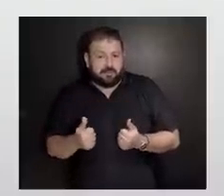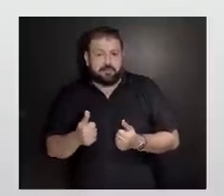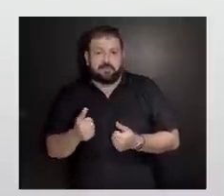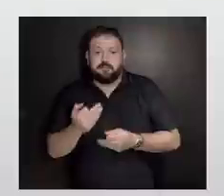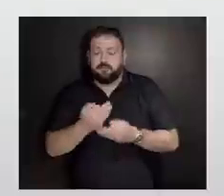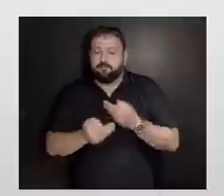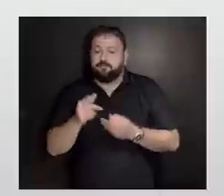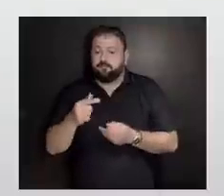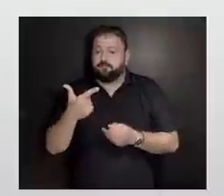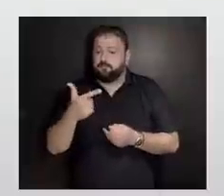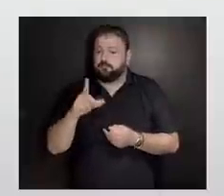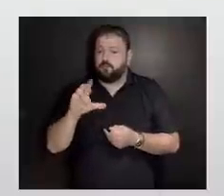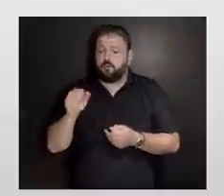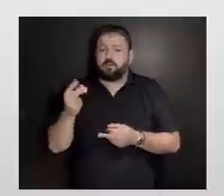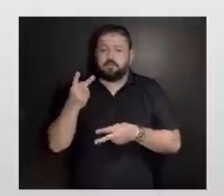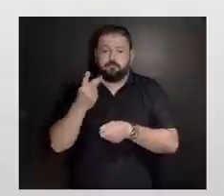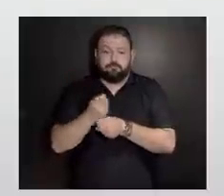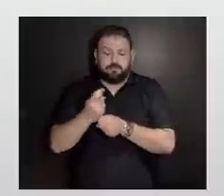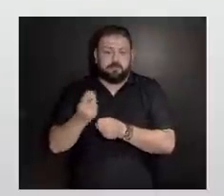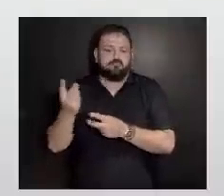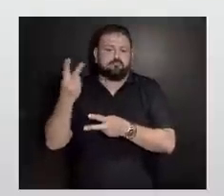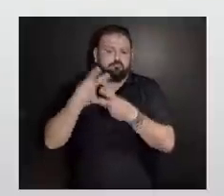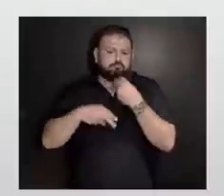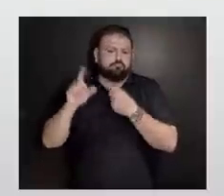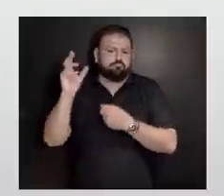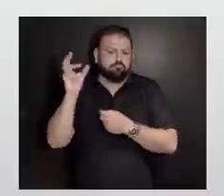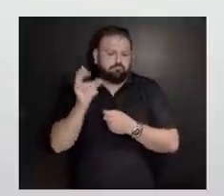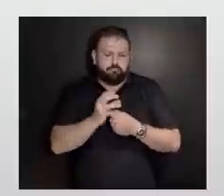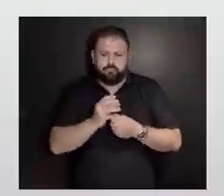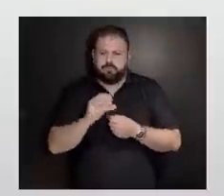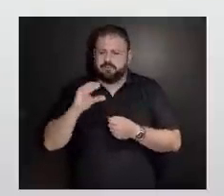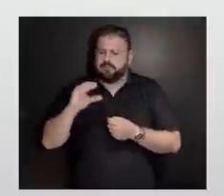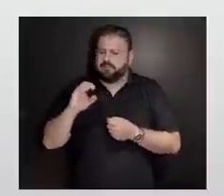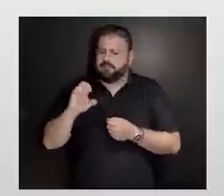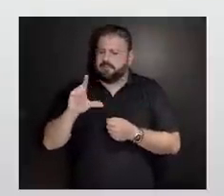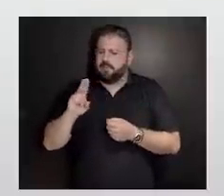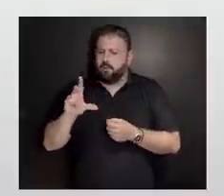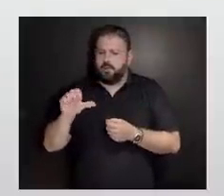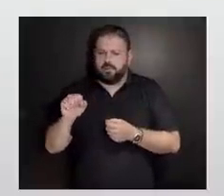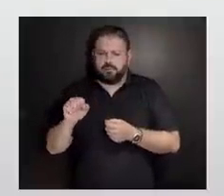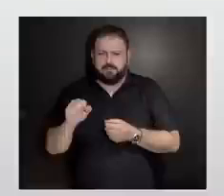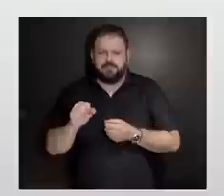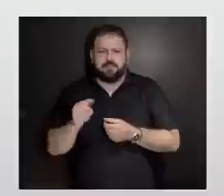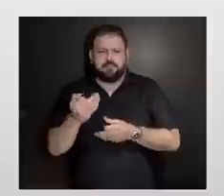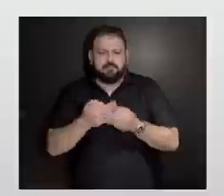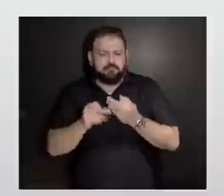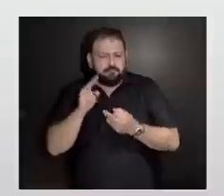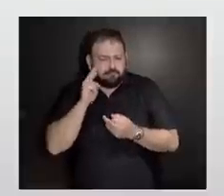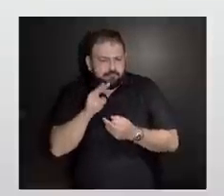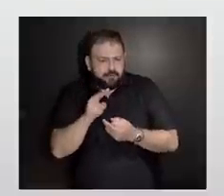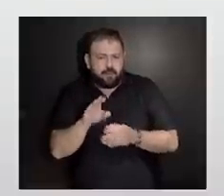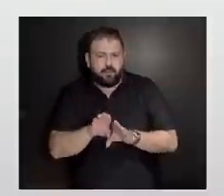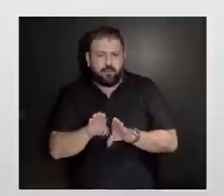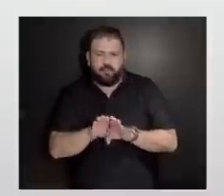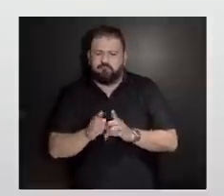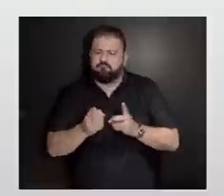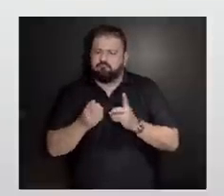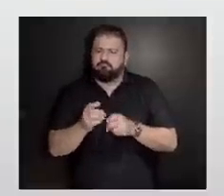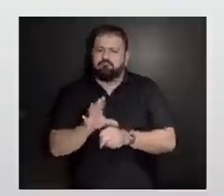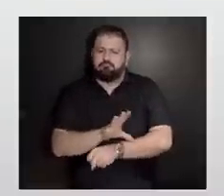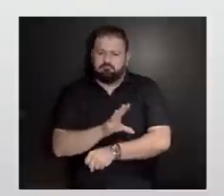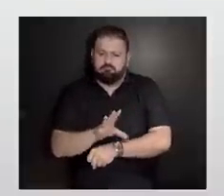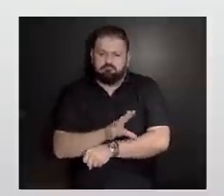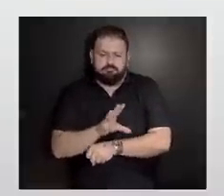glucosa debe ingresar a las células para que pueda ser utilizada, perdón, como fuente de esta energía y requiere